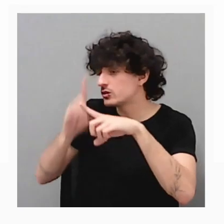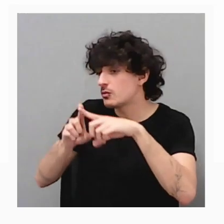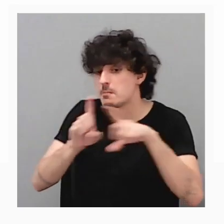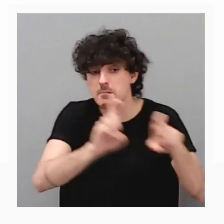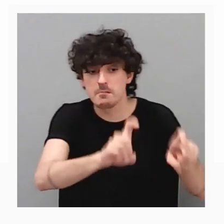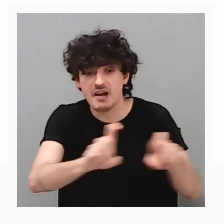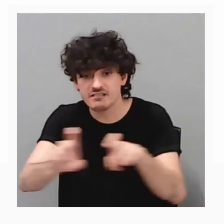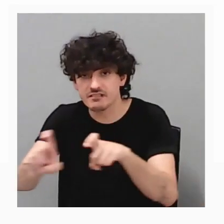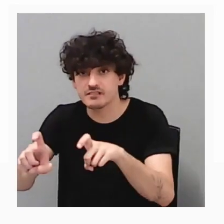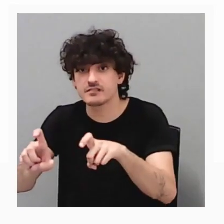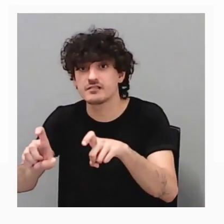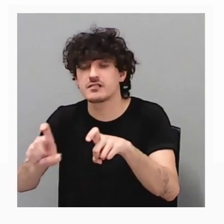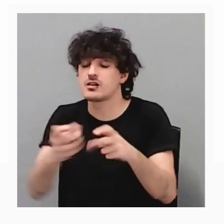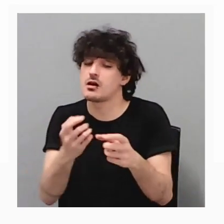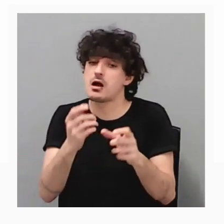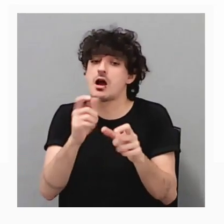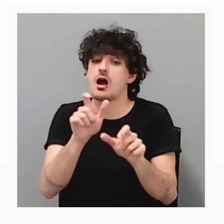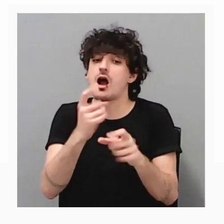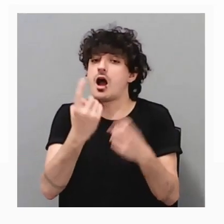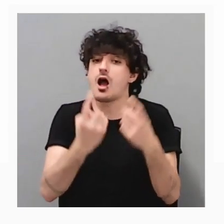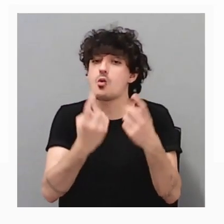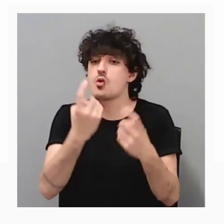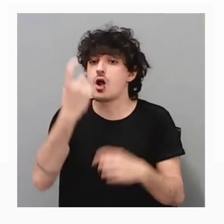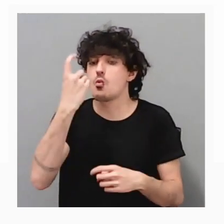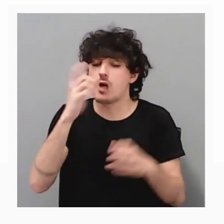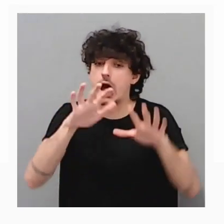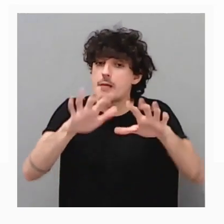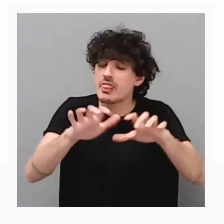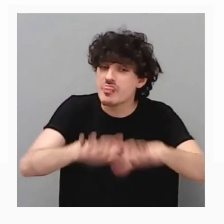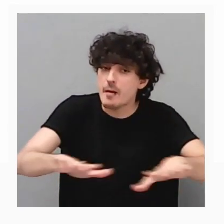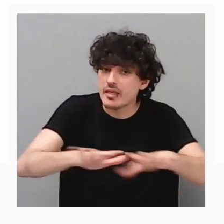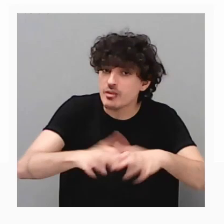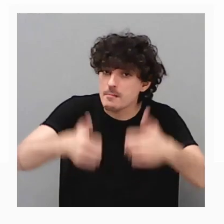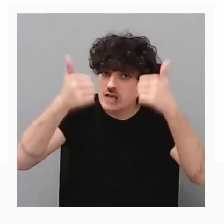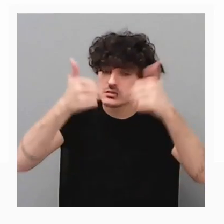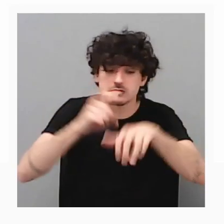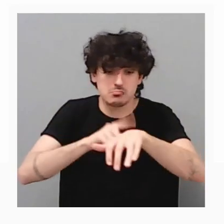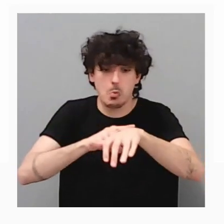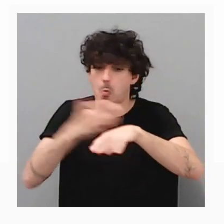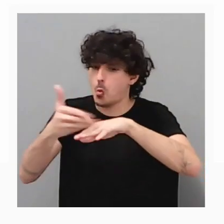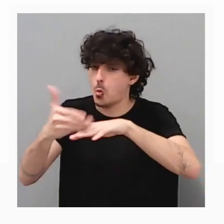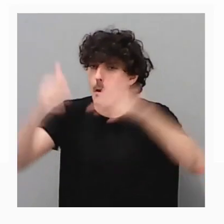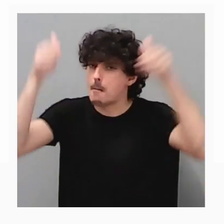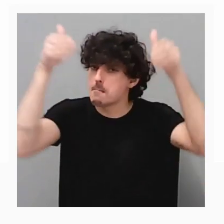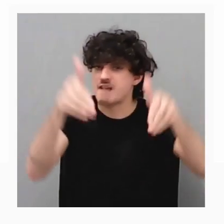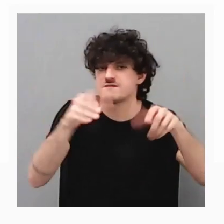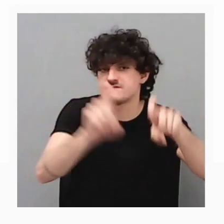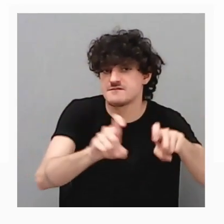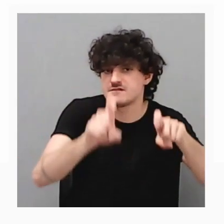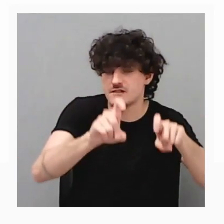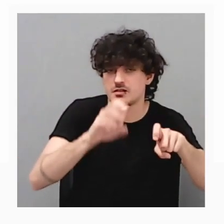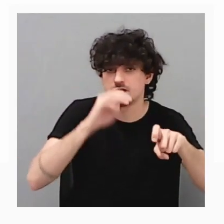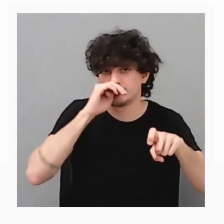un cadito más despacio. 81% de los niños desarrollan competencias lingüísticas que les van a